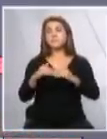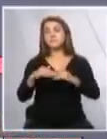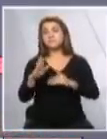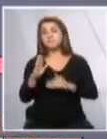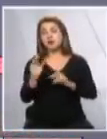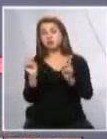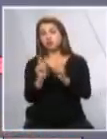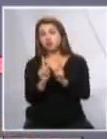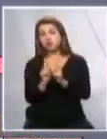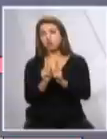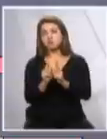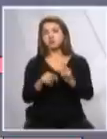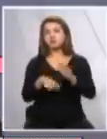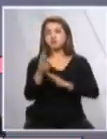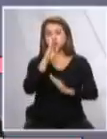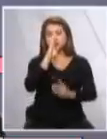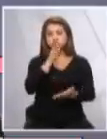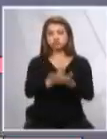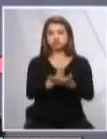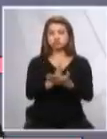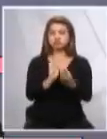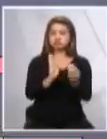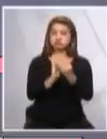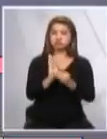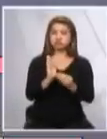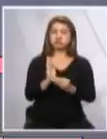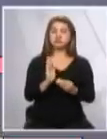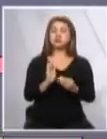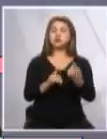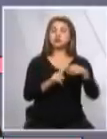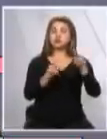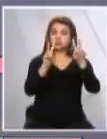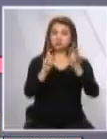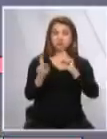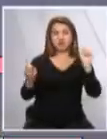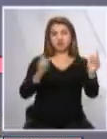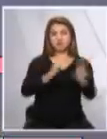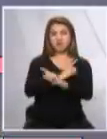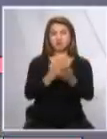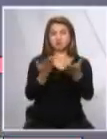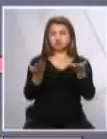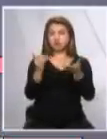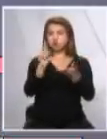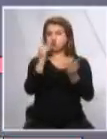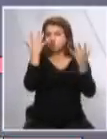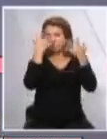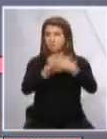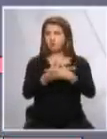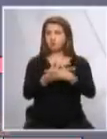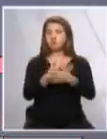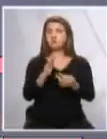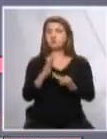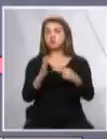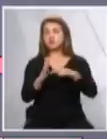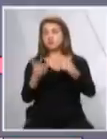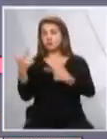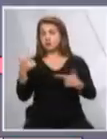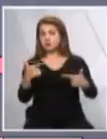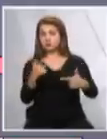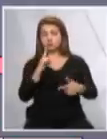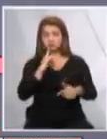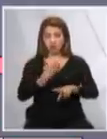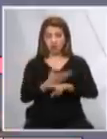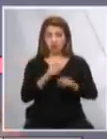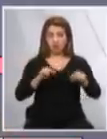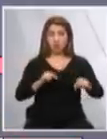más breve o más sintética y tal vez de otra naturaleza a la que existe hoy día. Pero no confundamos eso con el problema político que tenemos en la